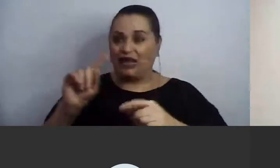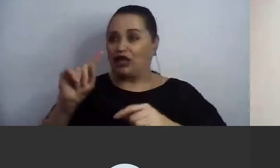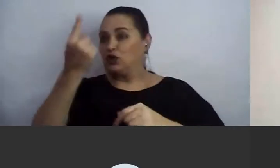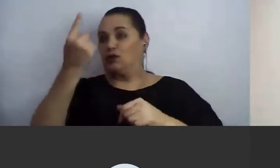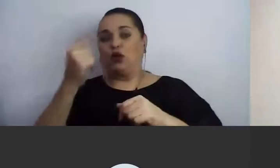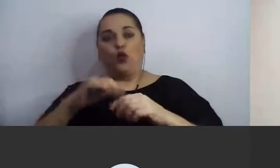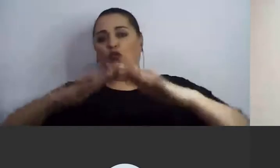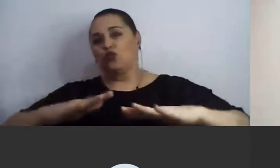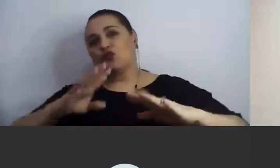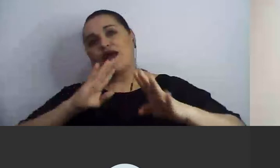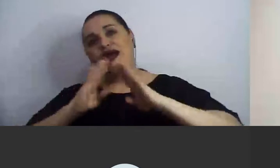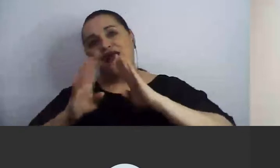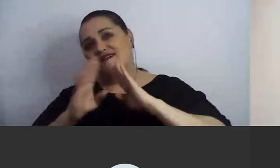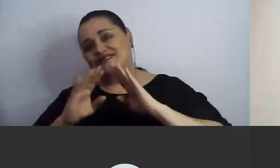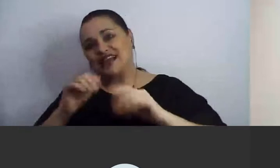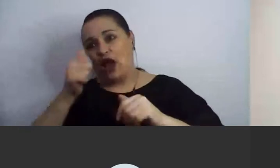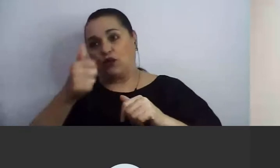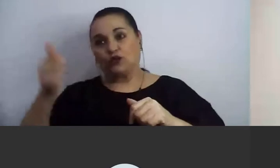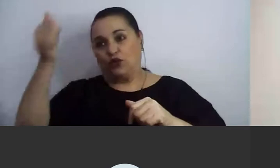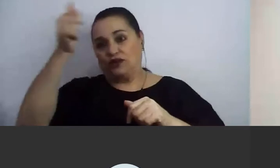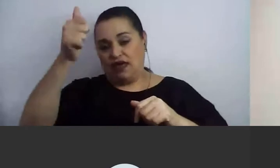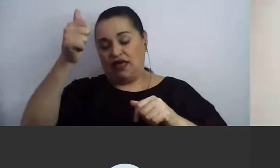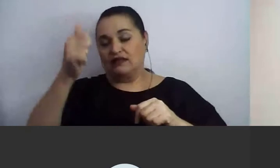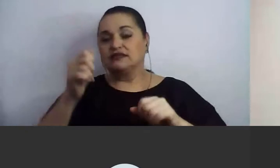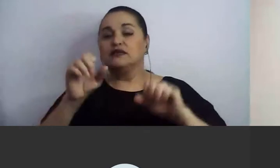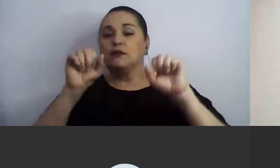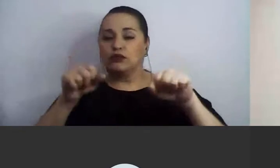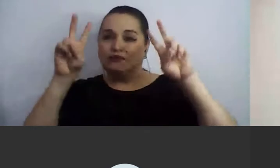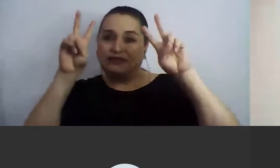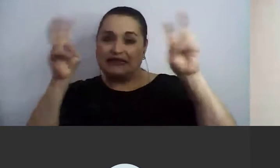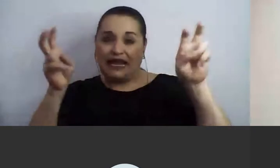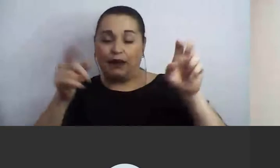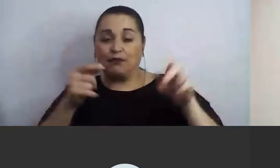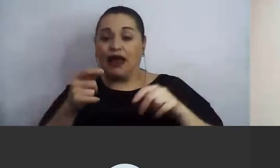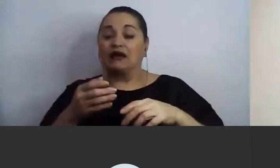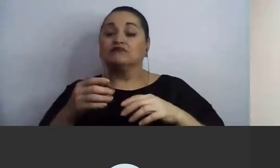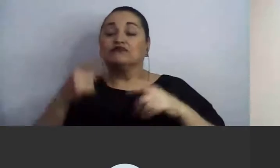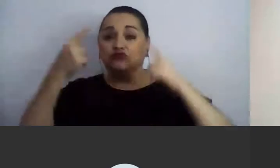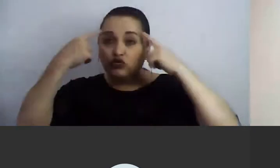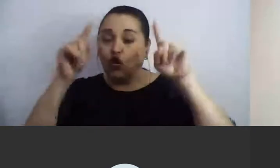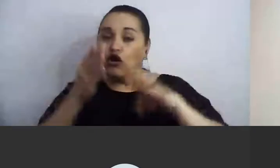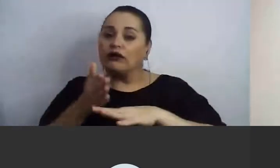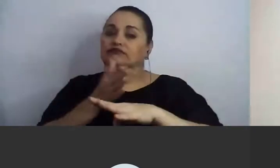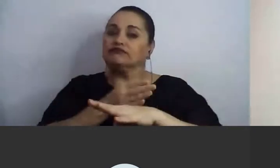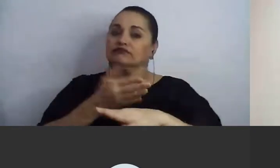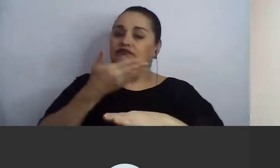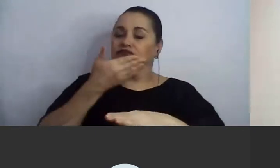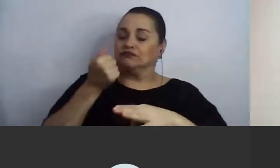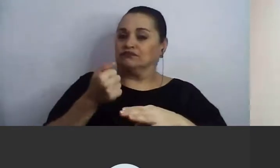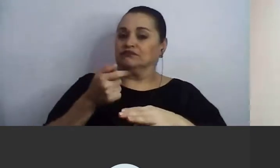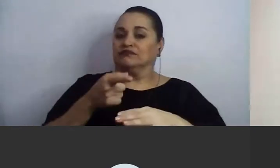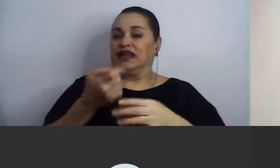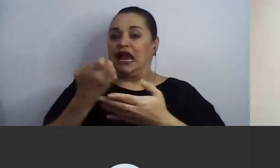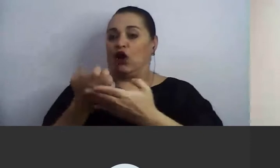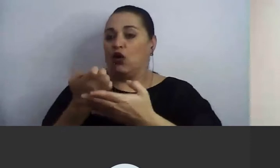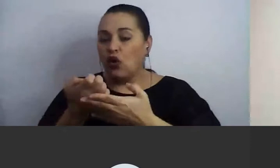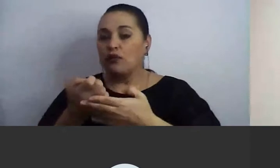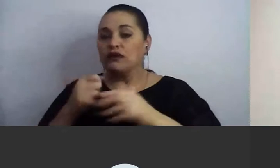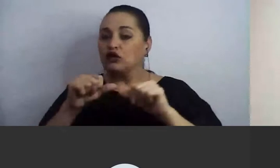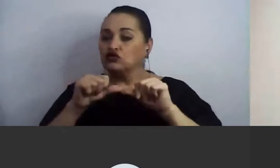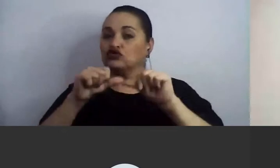de nuestras autoridades pues el tema de esa recuperación económica sostenible que esa recuperación